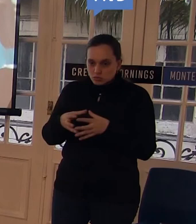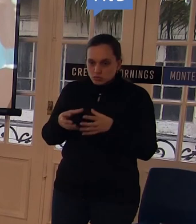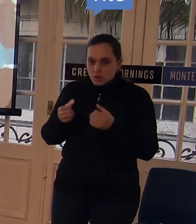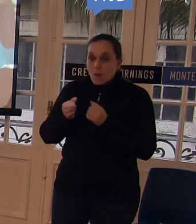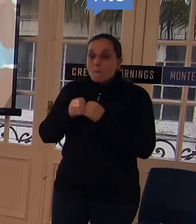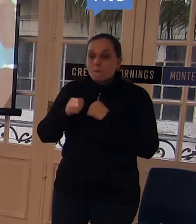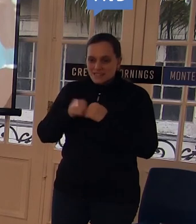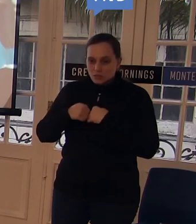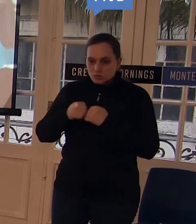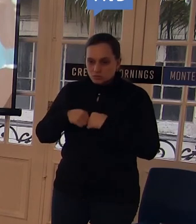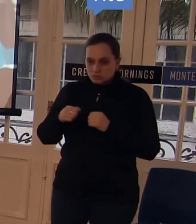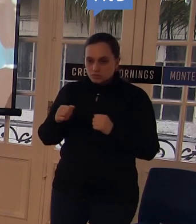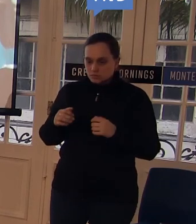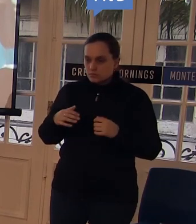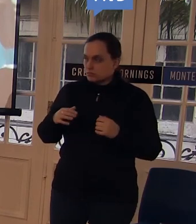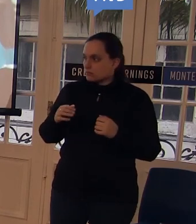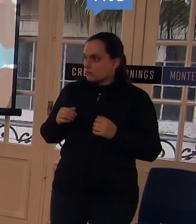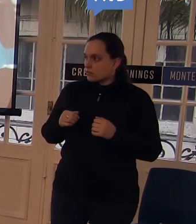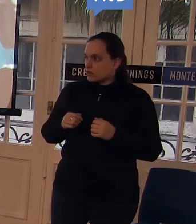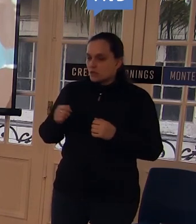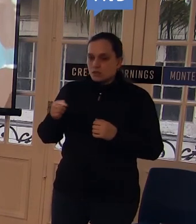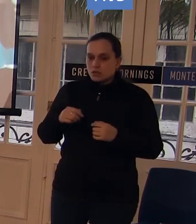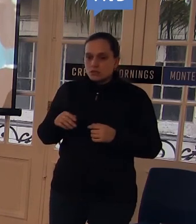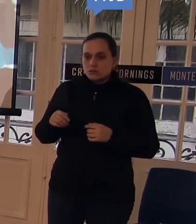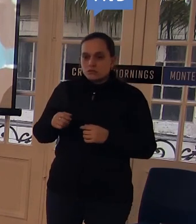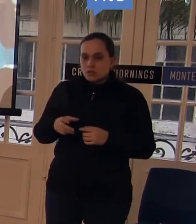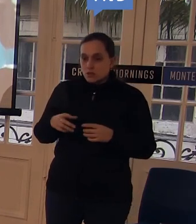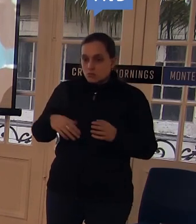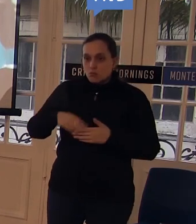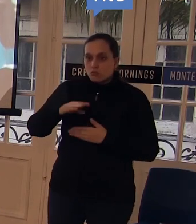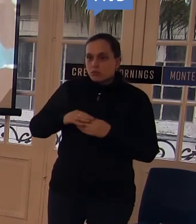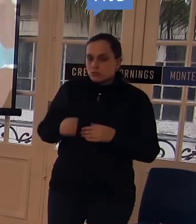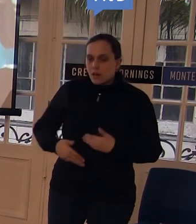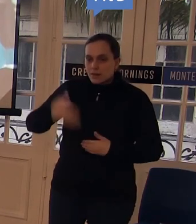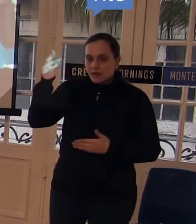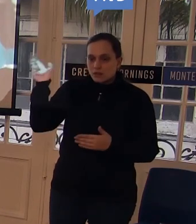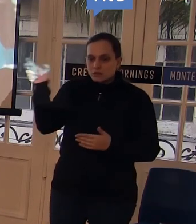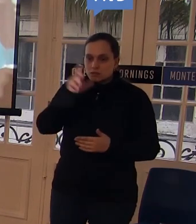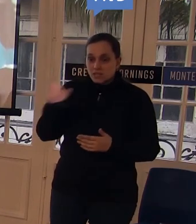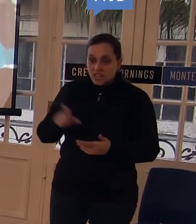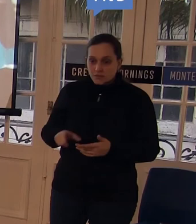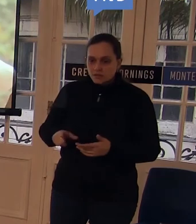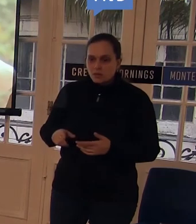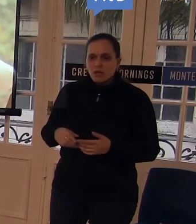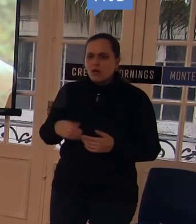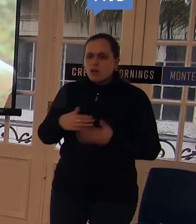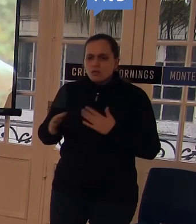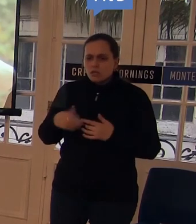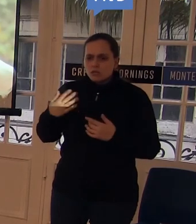¿Nos pones, nos escribís estas cosas? No importa, te pintamos todo.